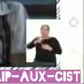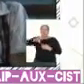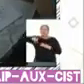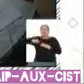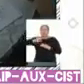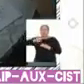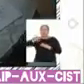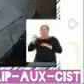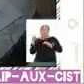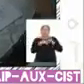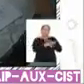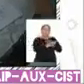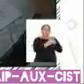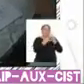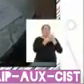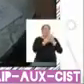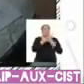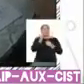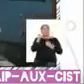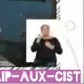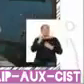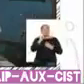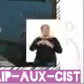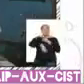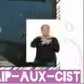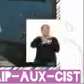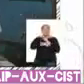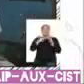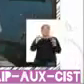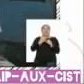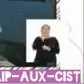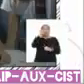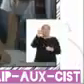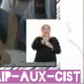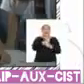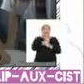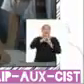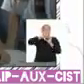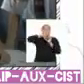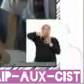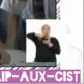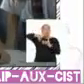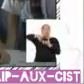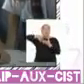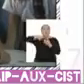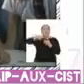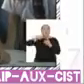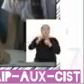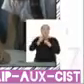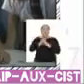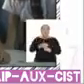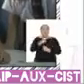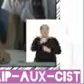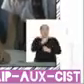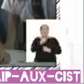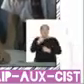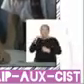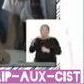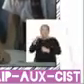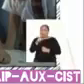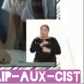hermanos a la cárcel. También puedo ser futbolista y ganar el mundial. ¿De verdad quieres hacer todo esto? Claro. Es una cosa que me gusta.